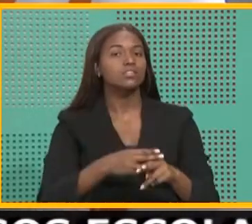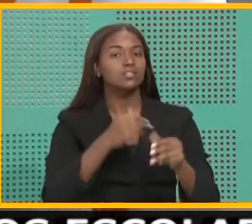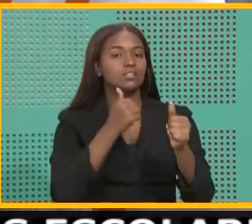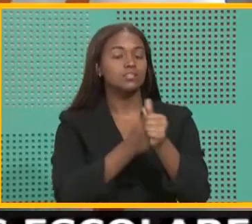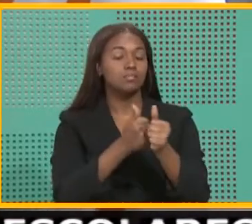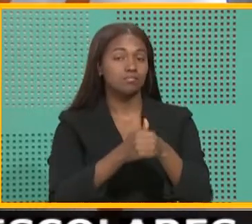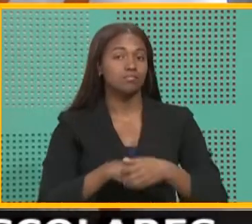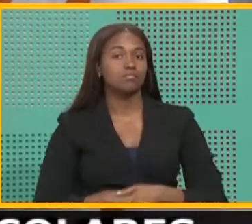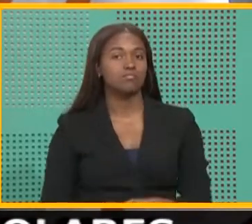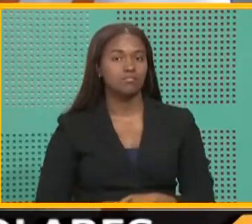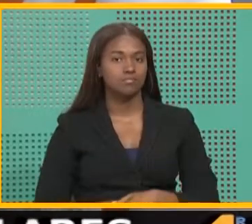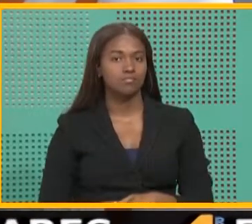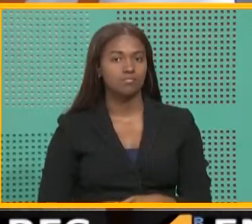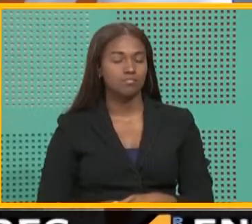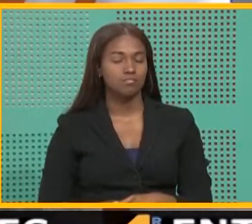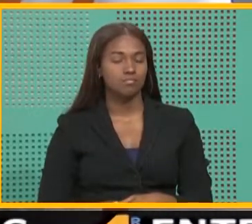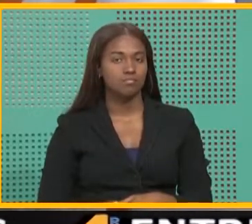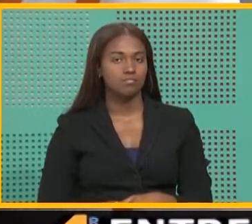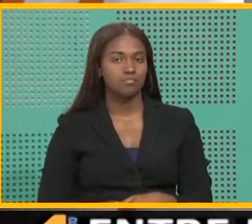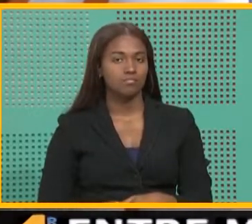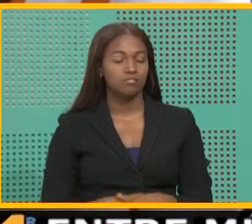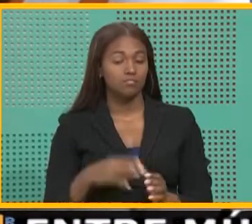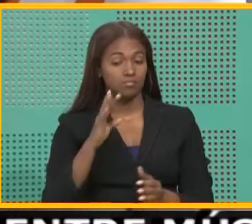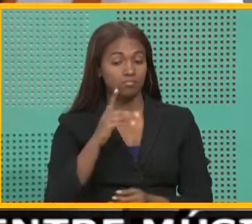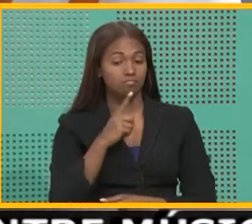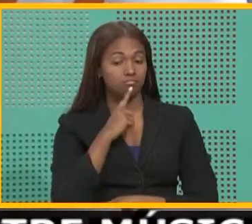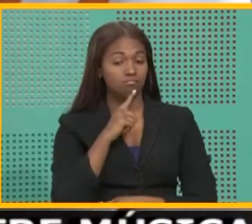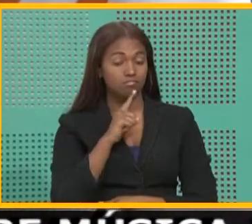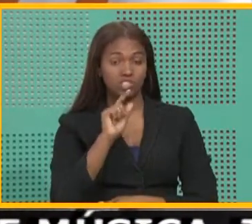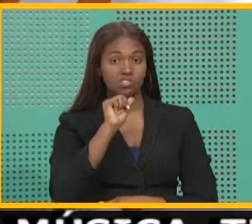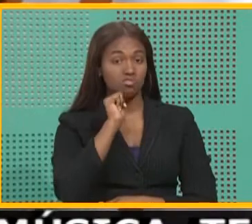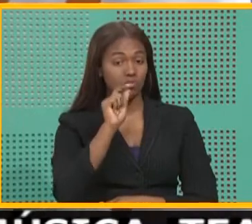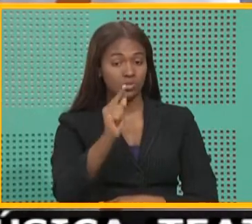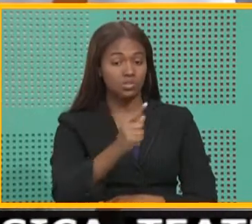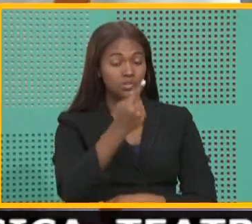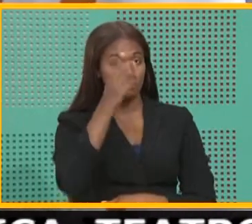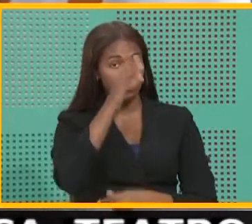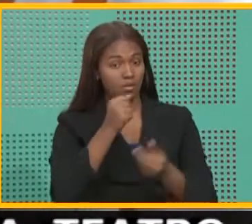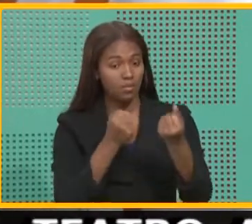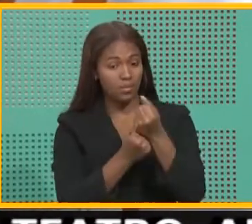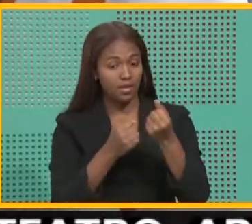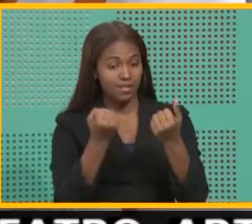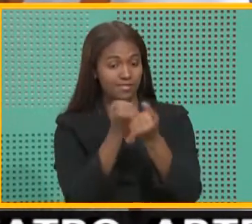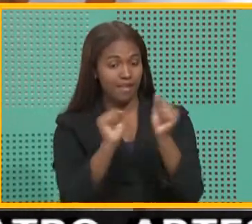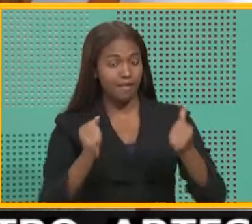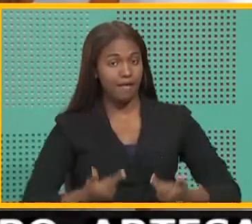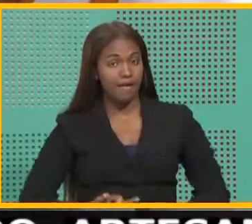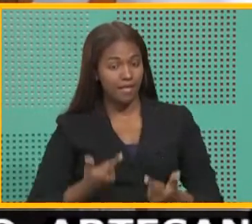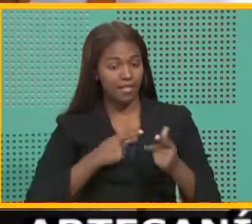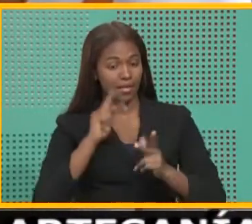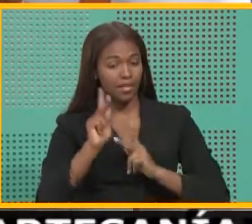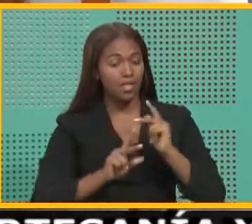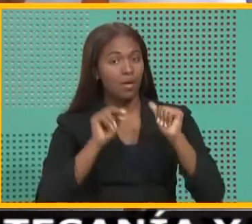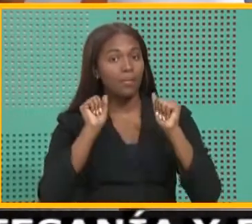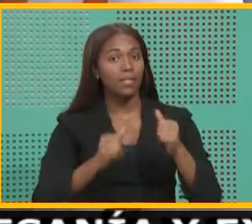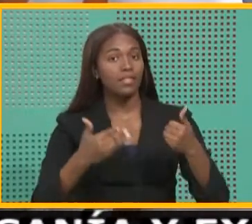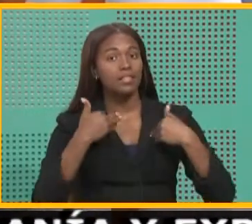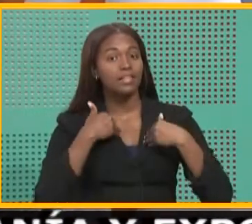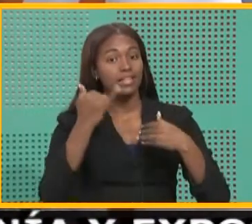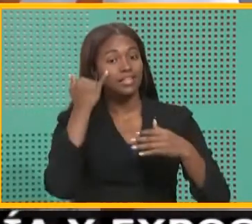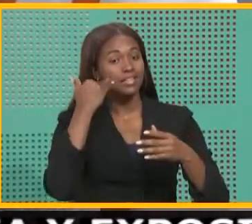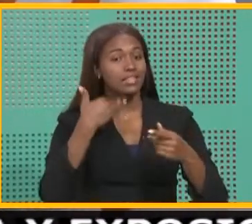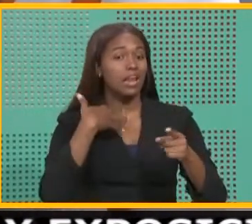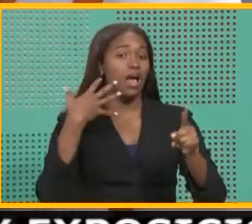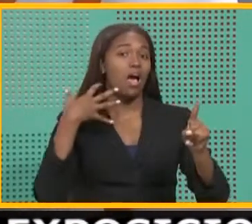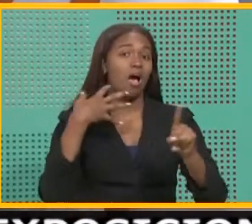vidas. No solamente va a contribuir a salvar vidas de personas que puedan tener un